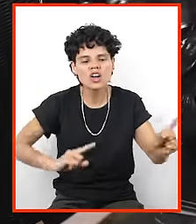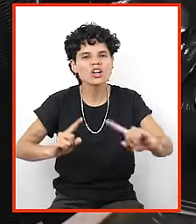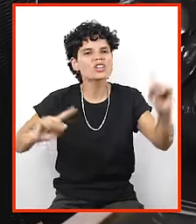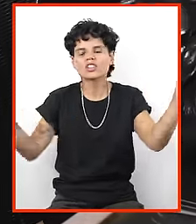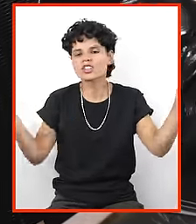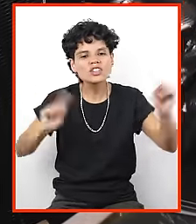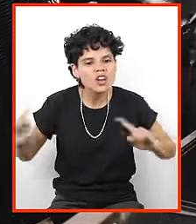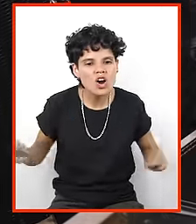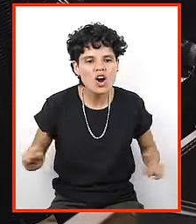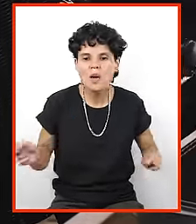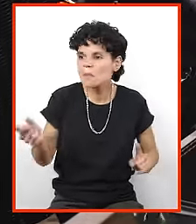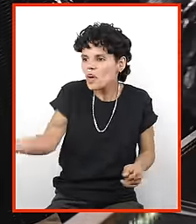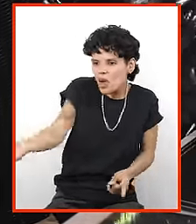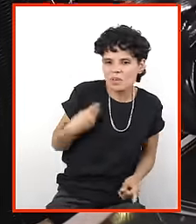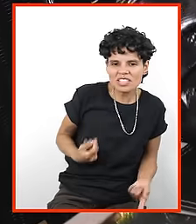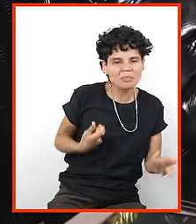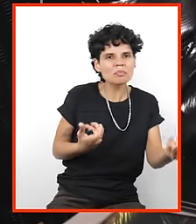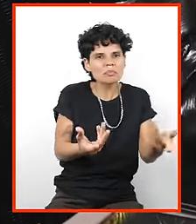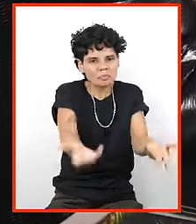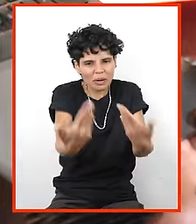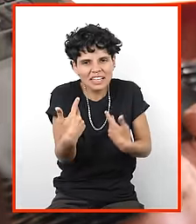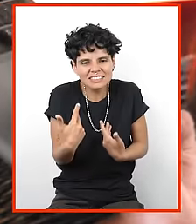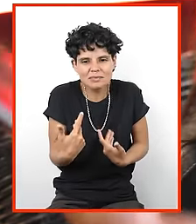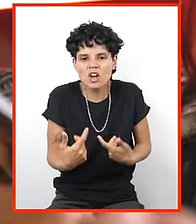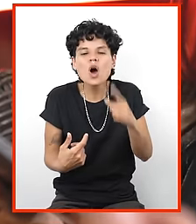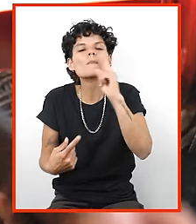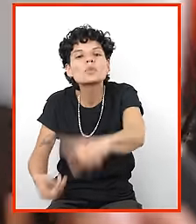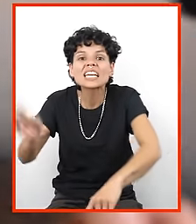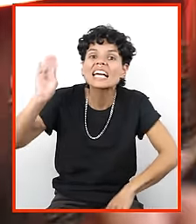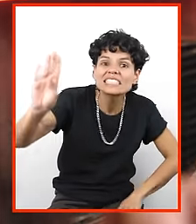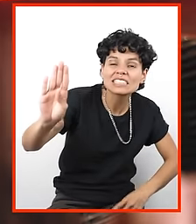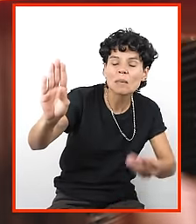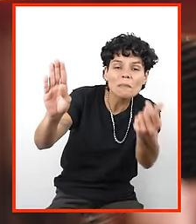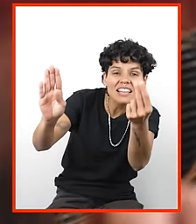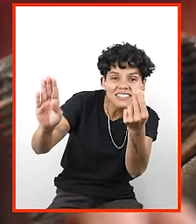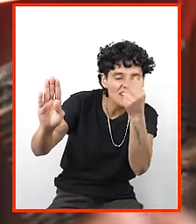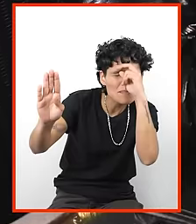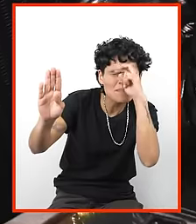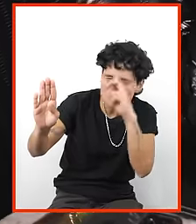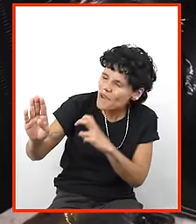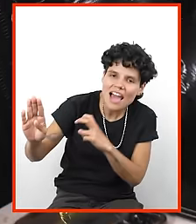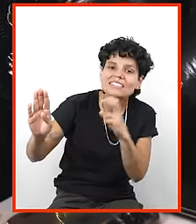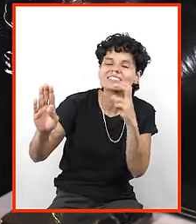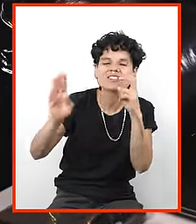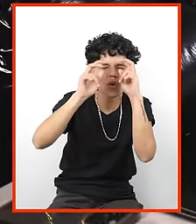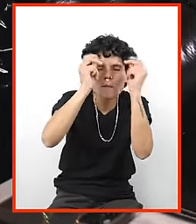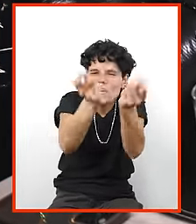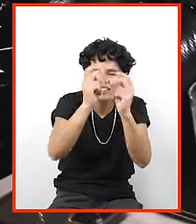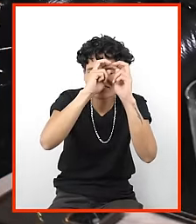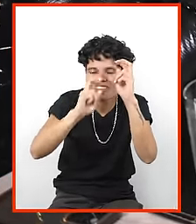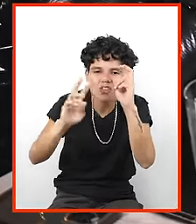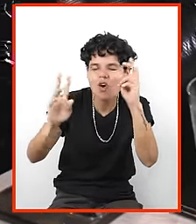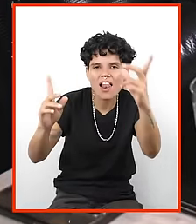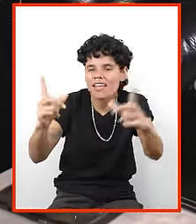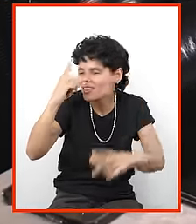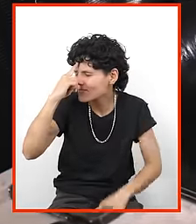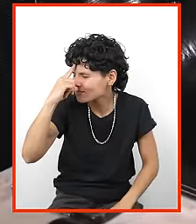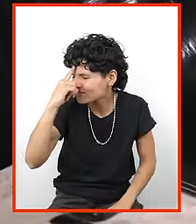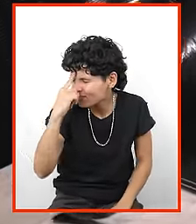No, era como que... ¡Pero pase! ¿Por qué me lo quita? Porque acá se parece más. Acá se parece más, acá tiene más la